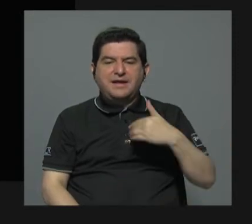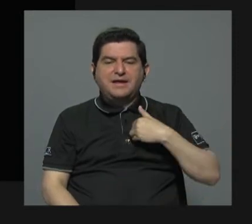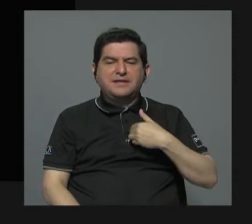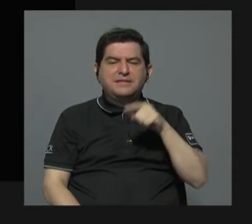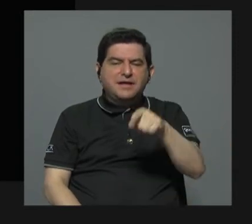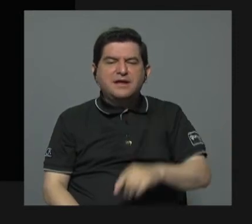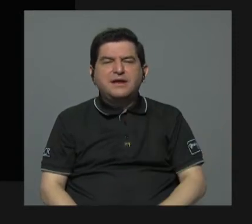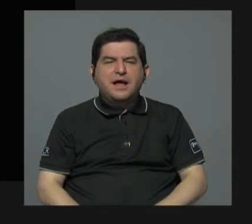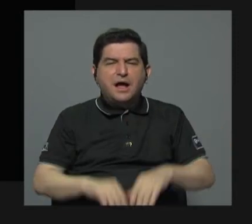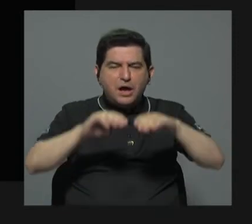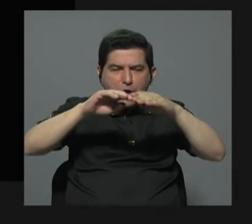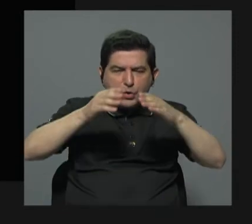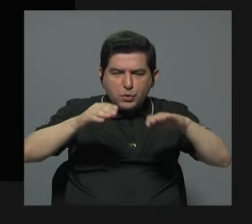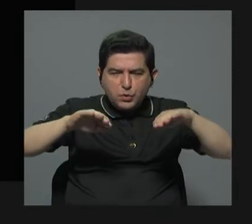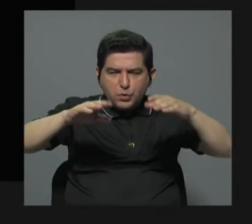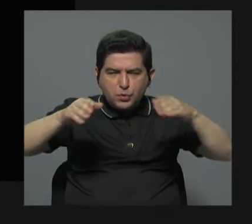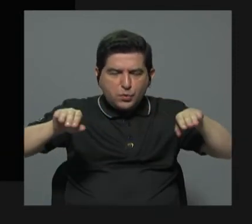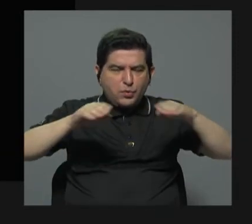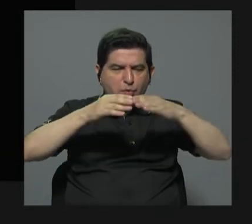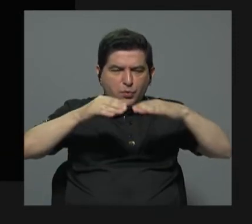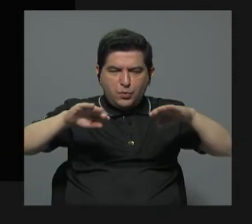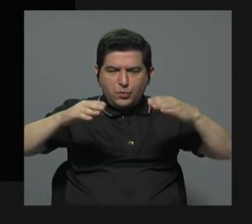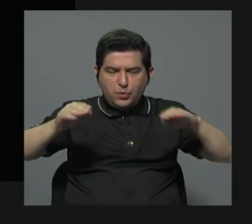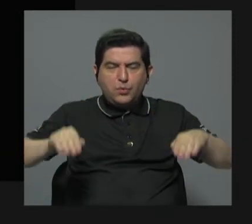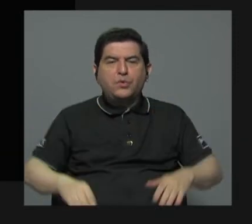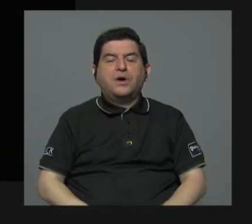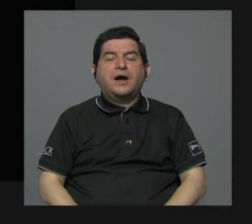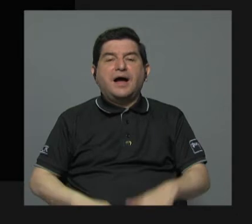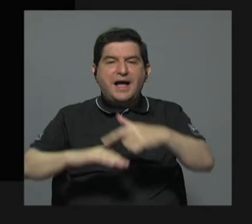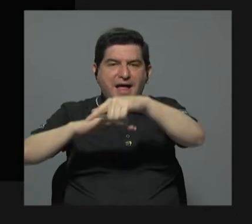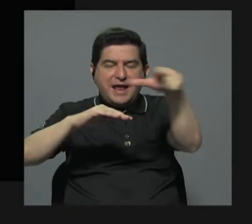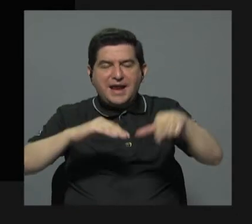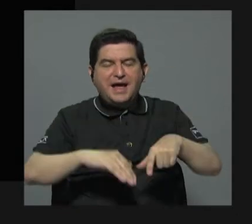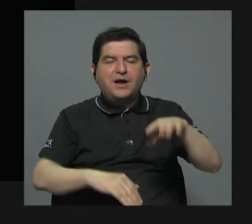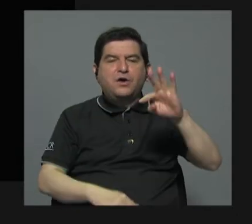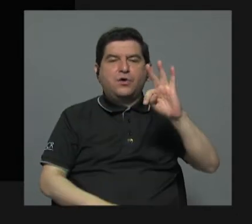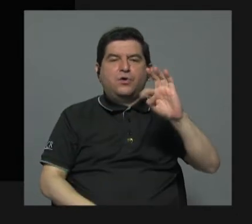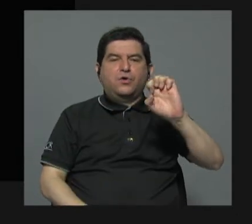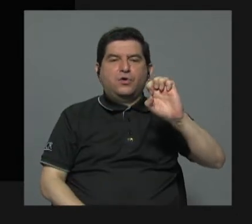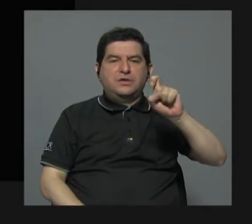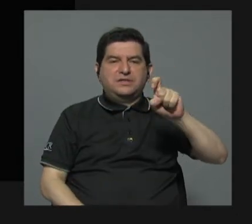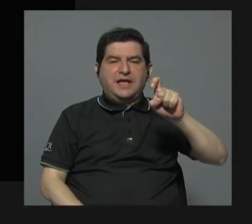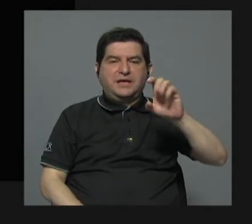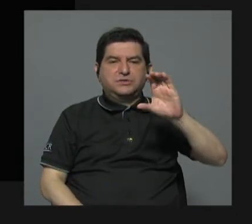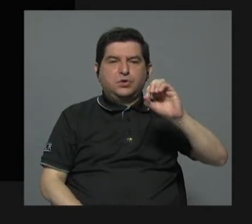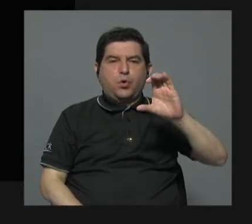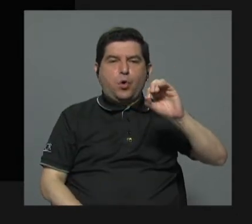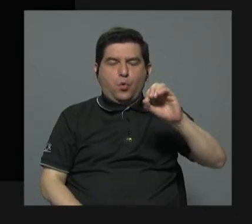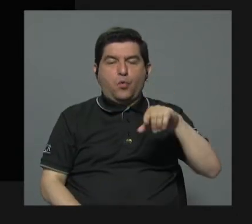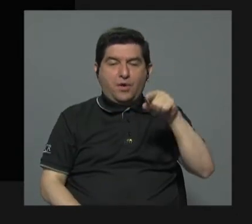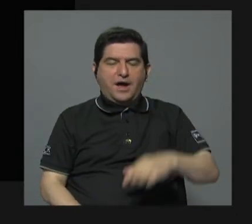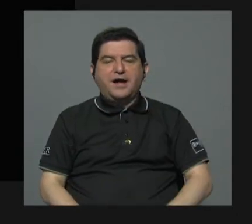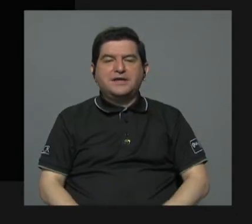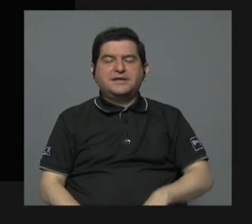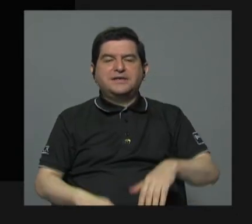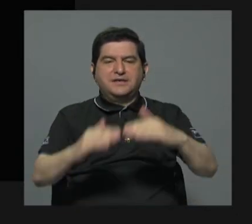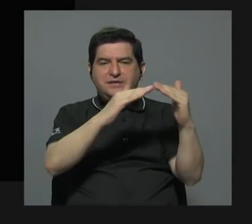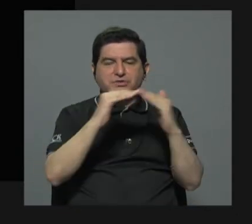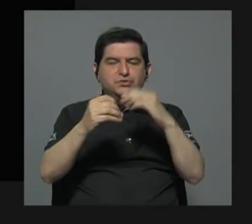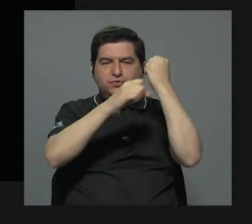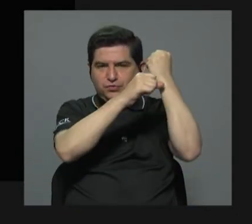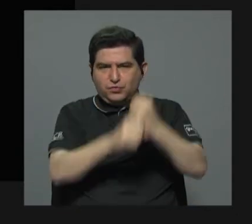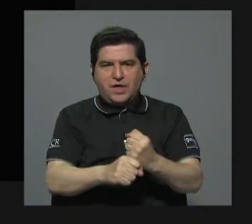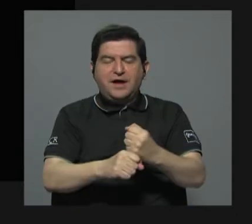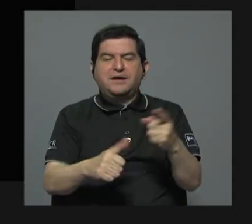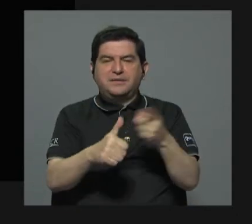que vemos ahí al fondo, que lo que representa es el lago de Texcoco, donde estaba fundada la ciudad. Entonces, esta ya es una de